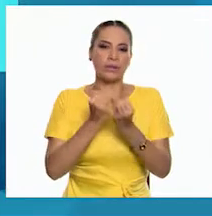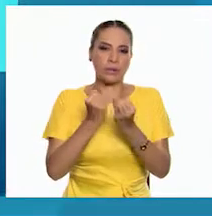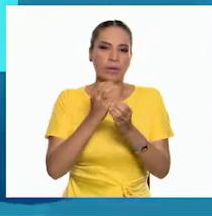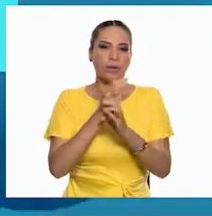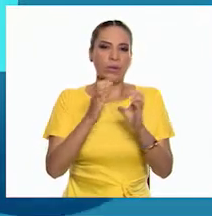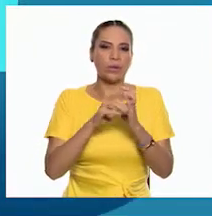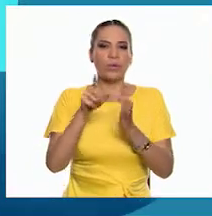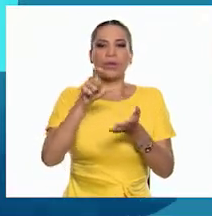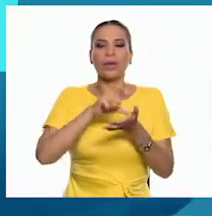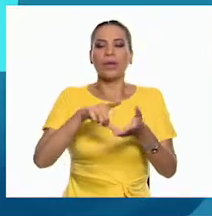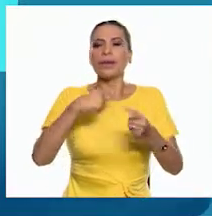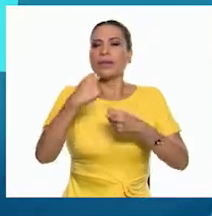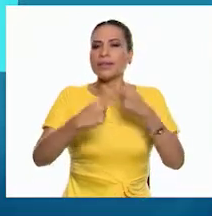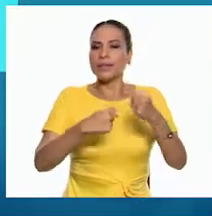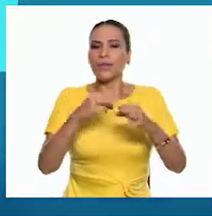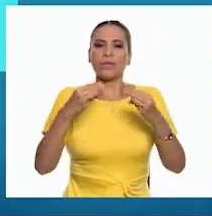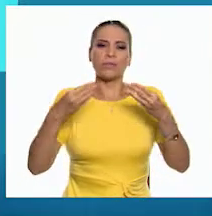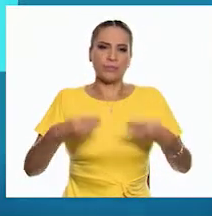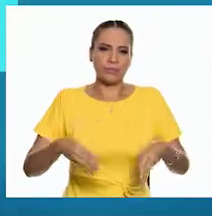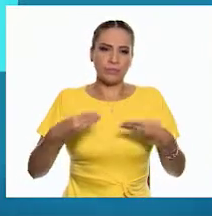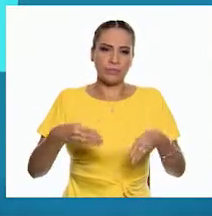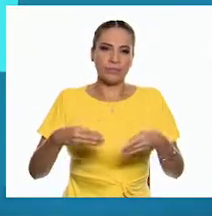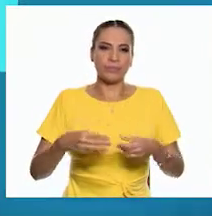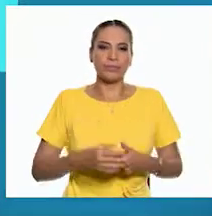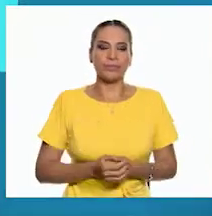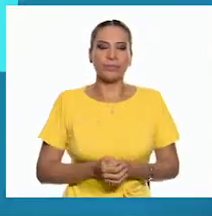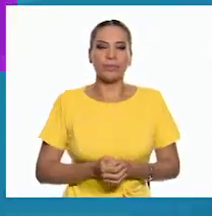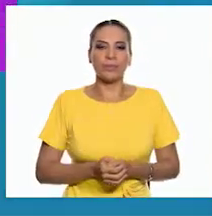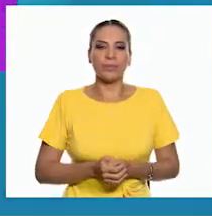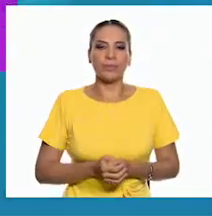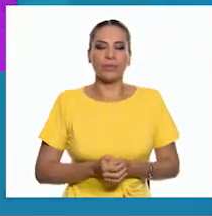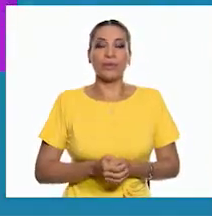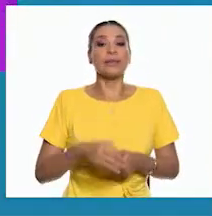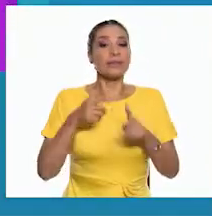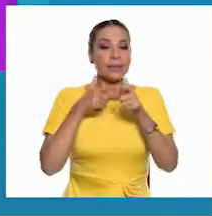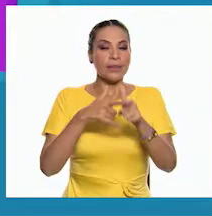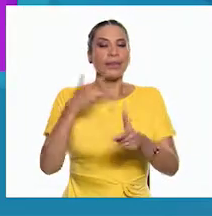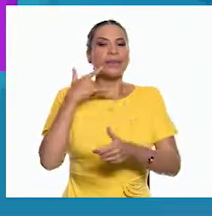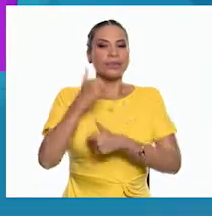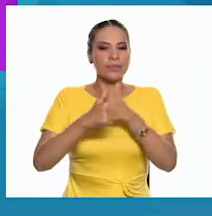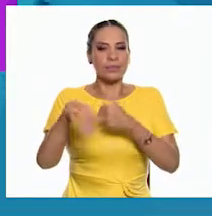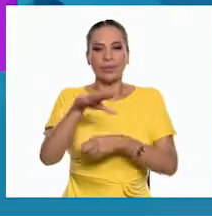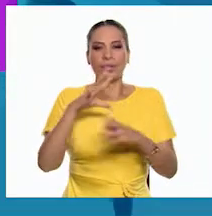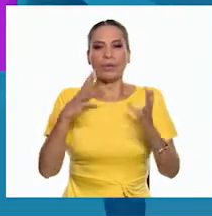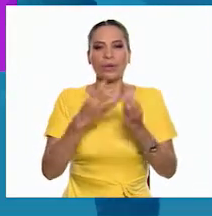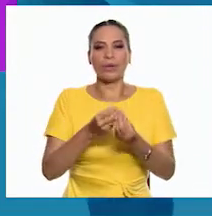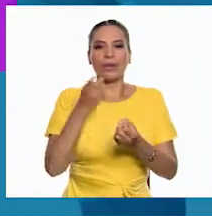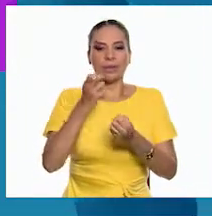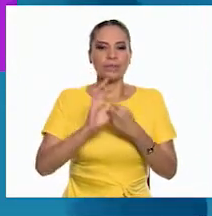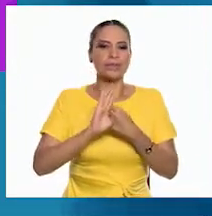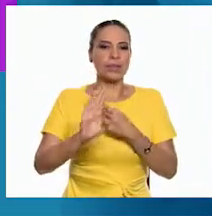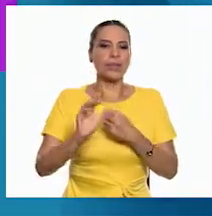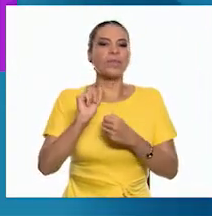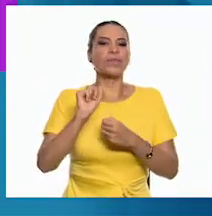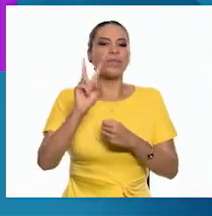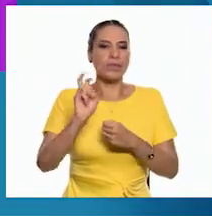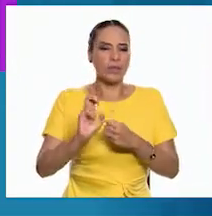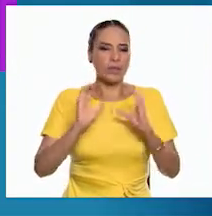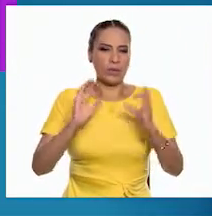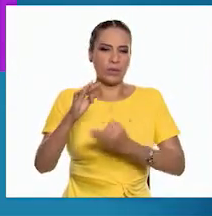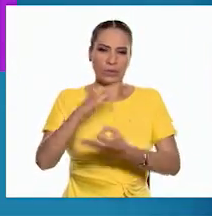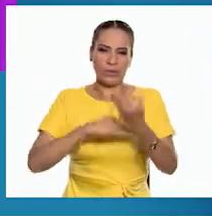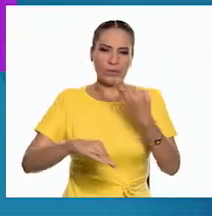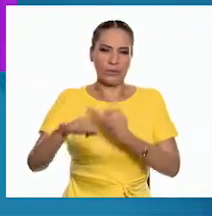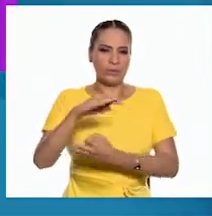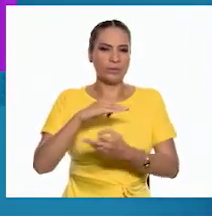las cosas que compres en la tienda o en el supermercado. Sigamos luchando juntos contra este virus, cuidándonos los